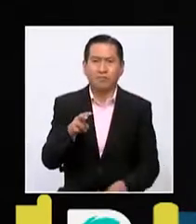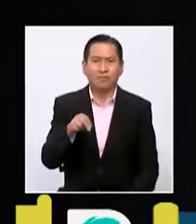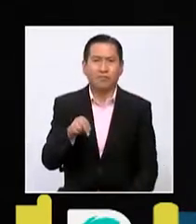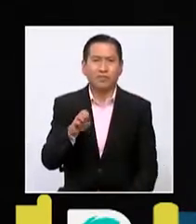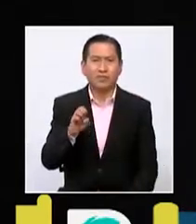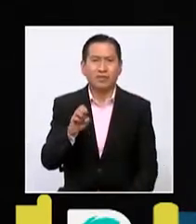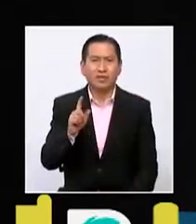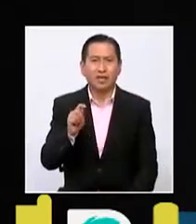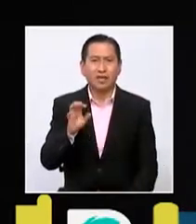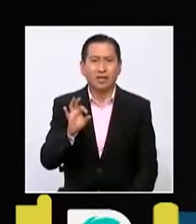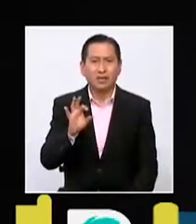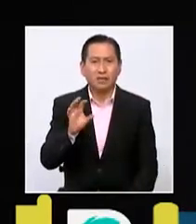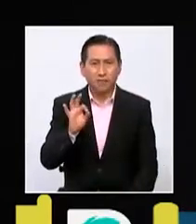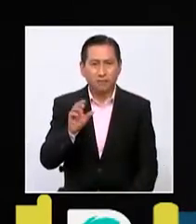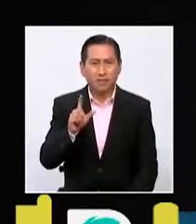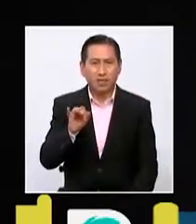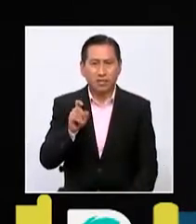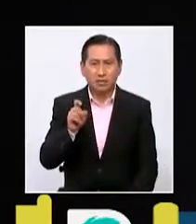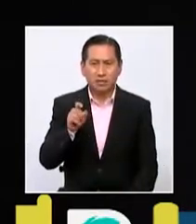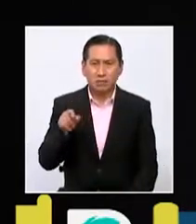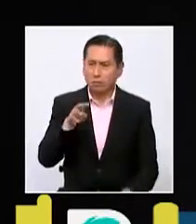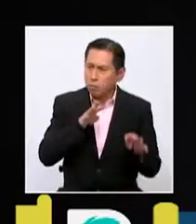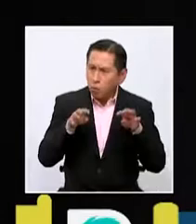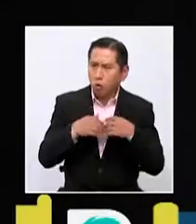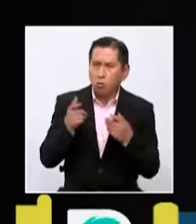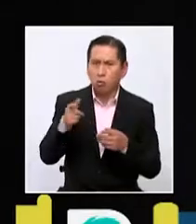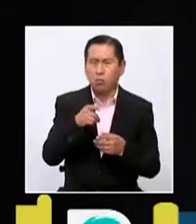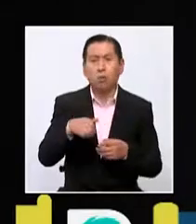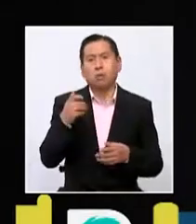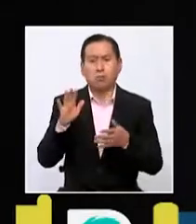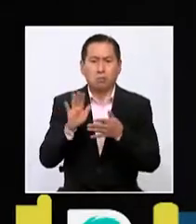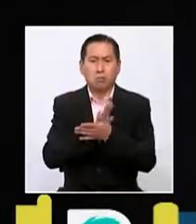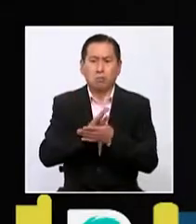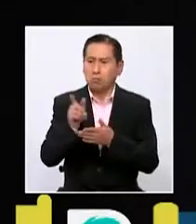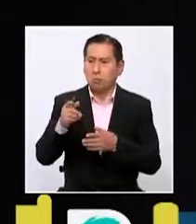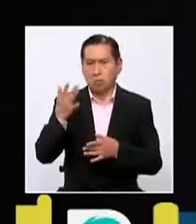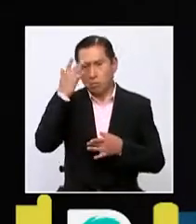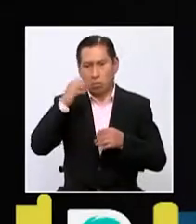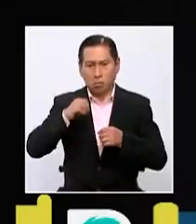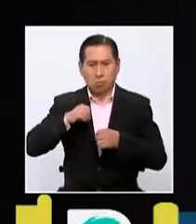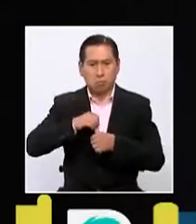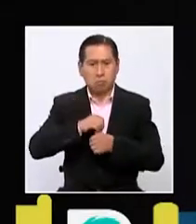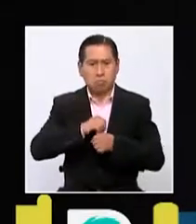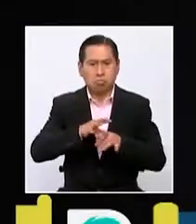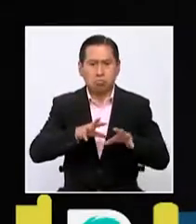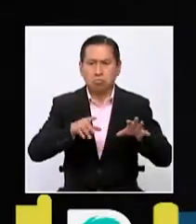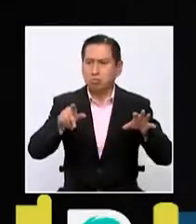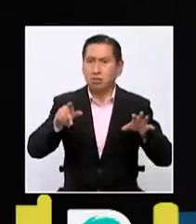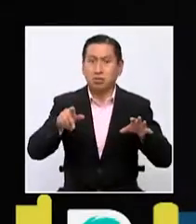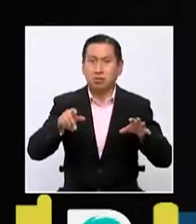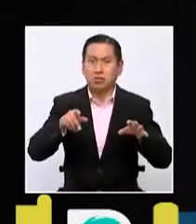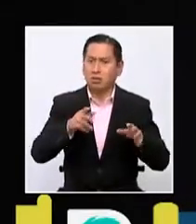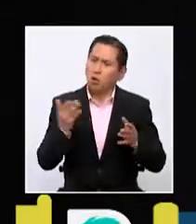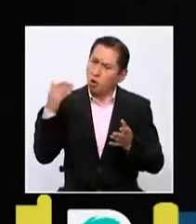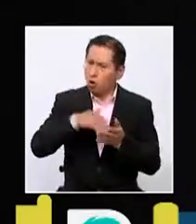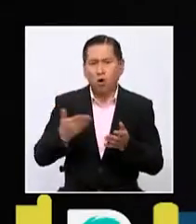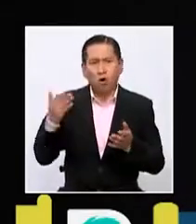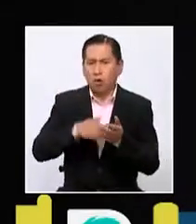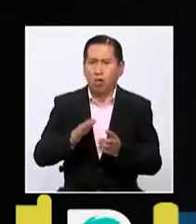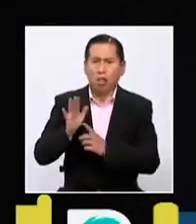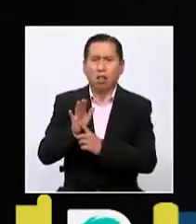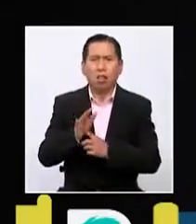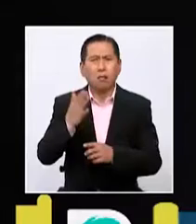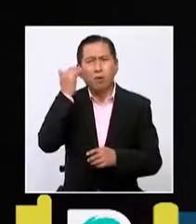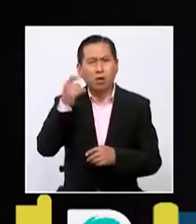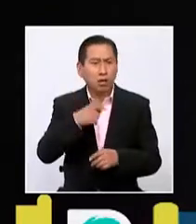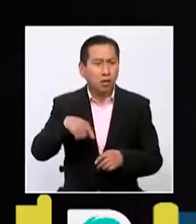momento en el que estamos todos confinados dentro de casa? O una película como Contagio, por ejemplo, que la repiten y la repiten y la dan y la vuelven a dar, porque